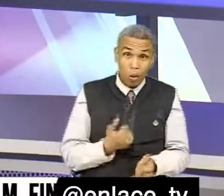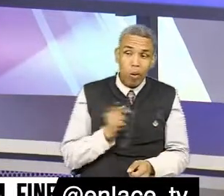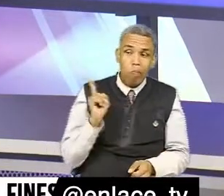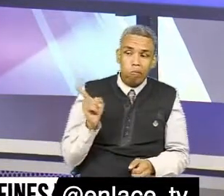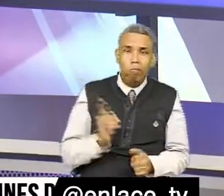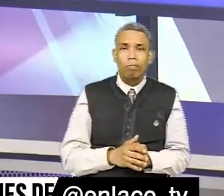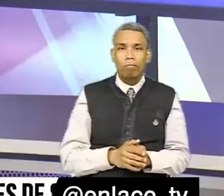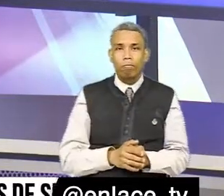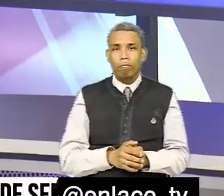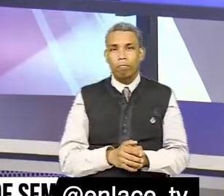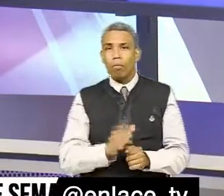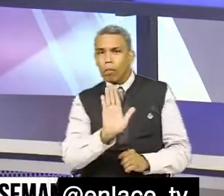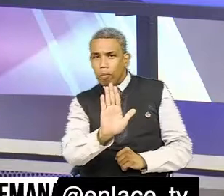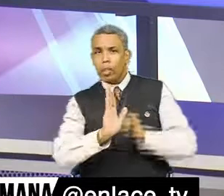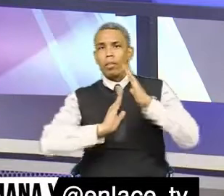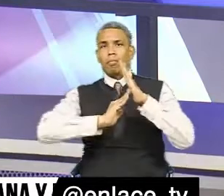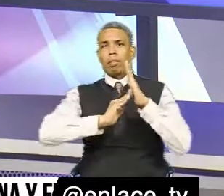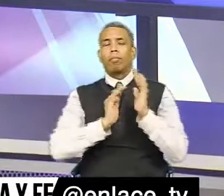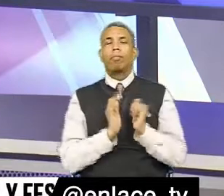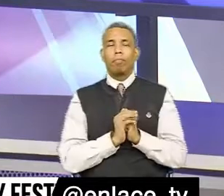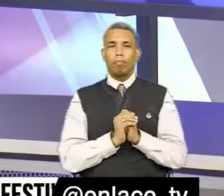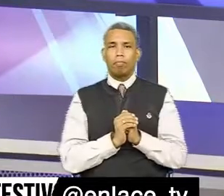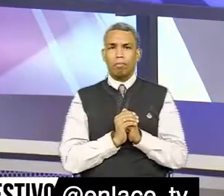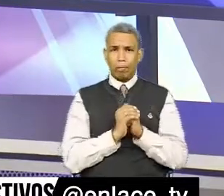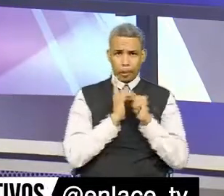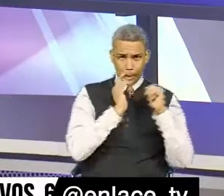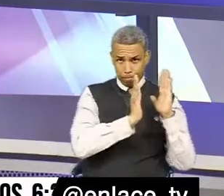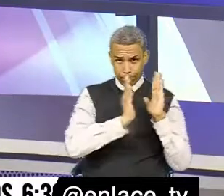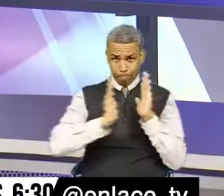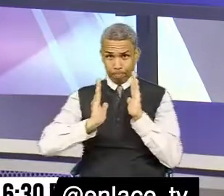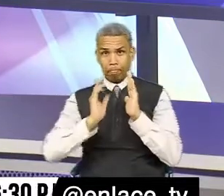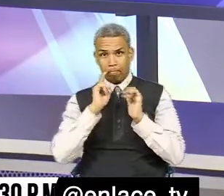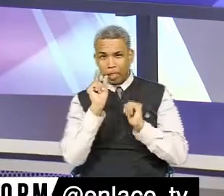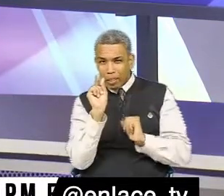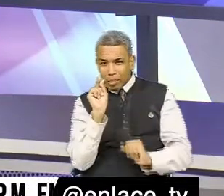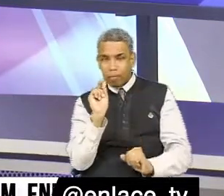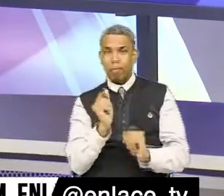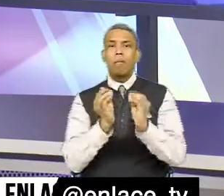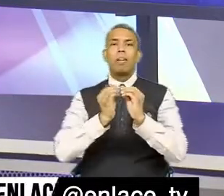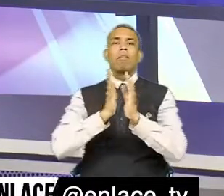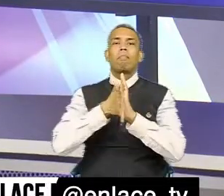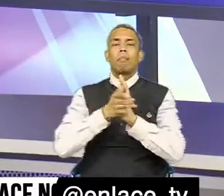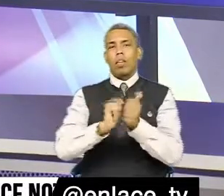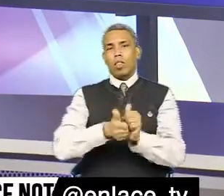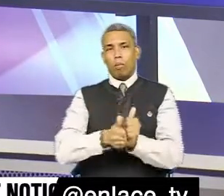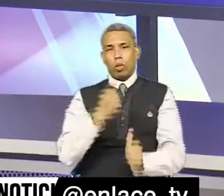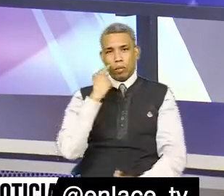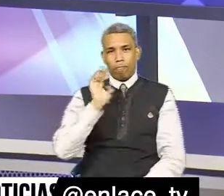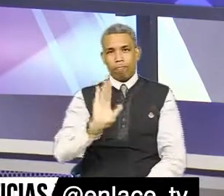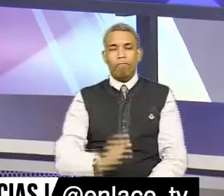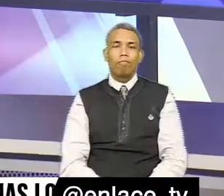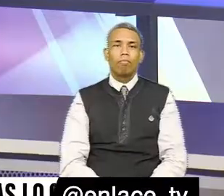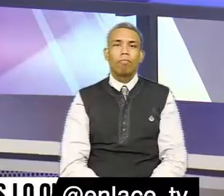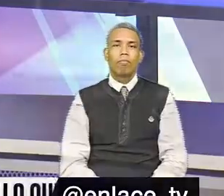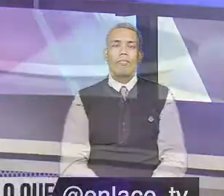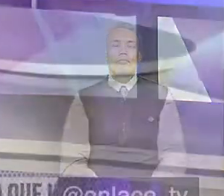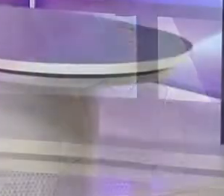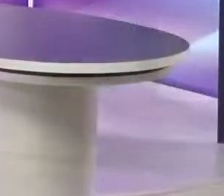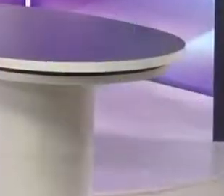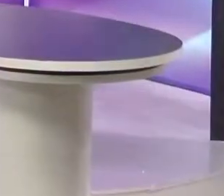es momento de hacer un reconocimiento a quienes hacen posible el noticiero que usted quiere ver y en minutos regresamos con toda la información deportiva enlace noticias